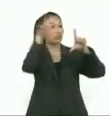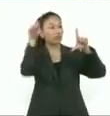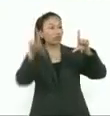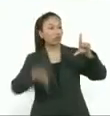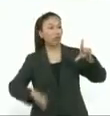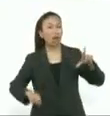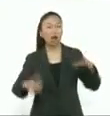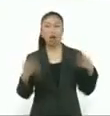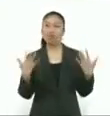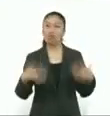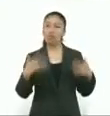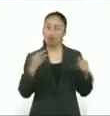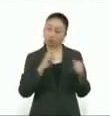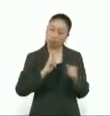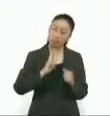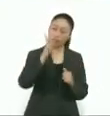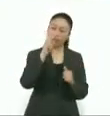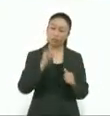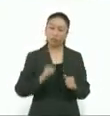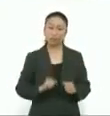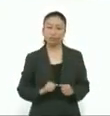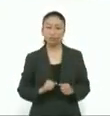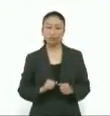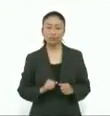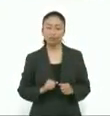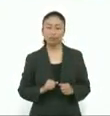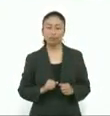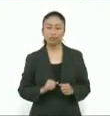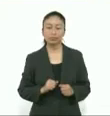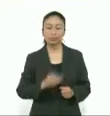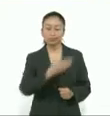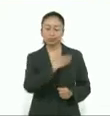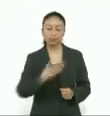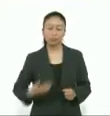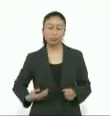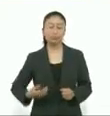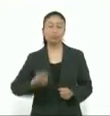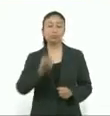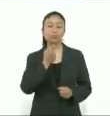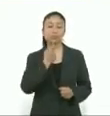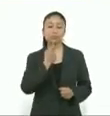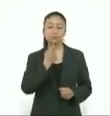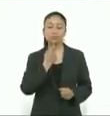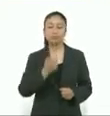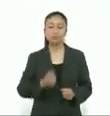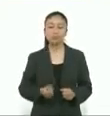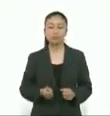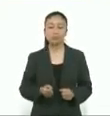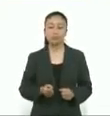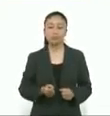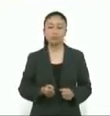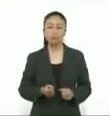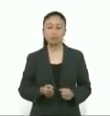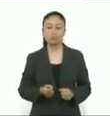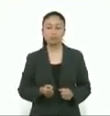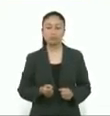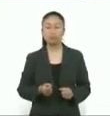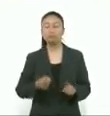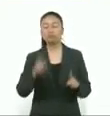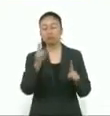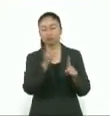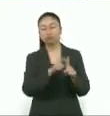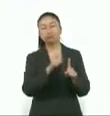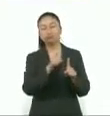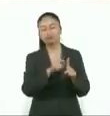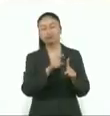El que haya llegado Andrés Manuel con todas las calumnias que